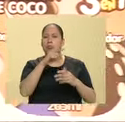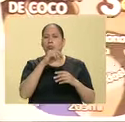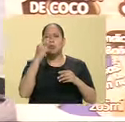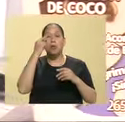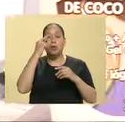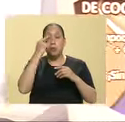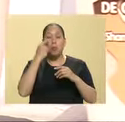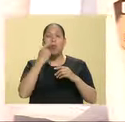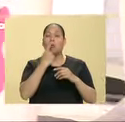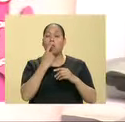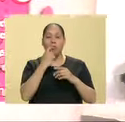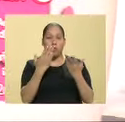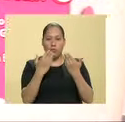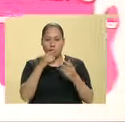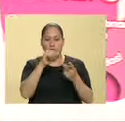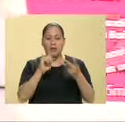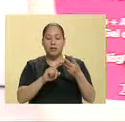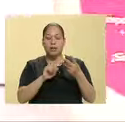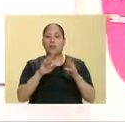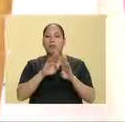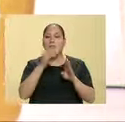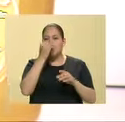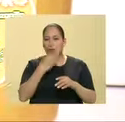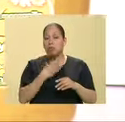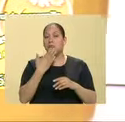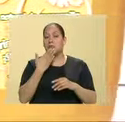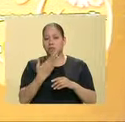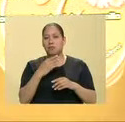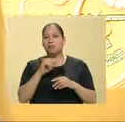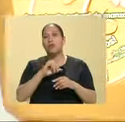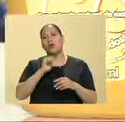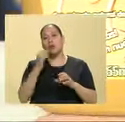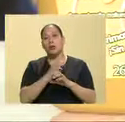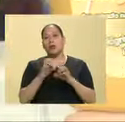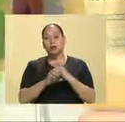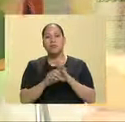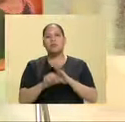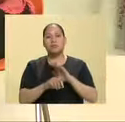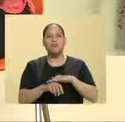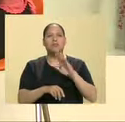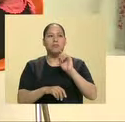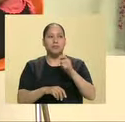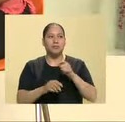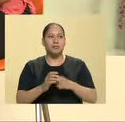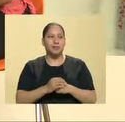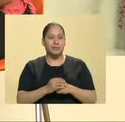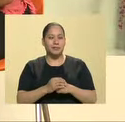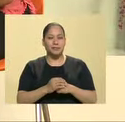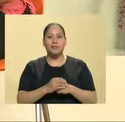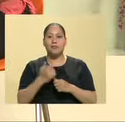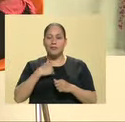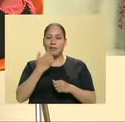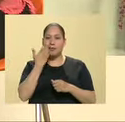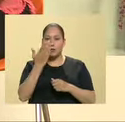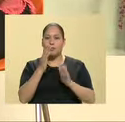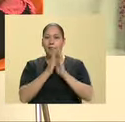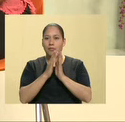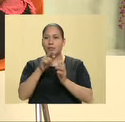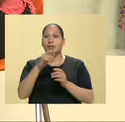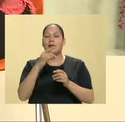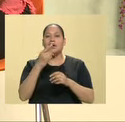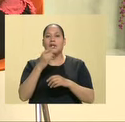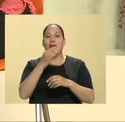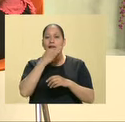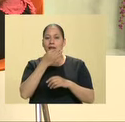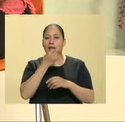llegar a lastimar, y 3, bueno, son con unos aromas maravillosos. ¿Qué más podemos pedir, oye? Es lo mismo que yo digo. Entonces queremos celebrar a los